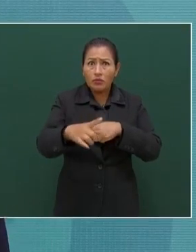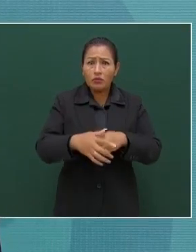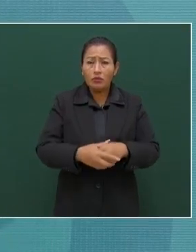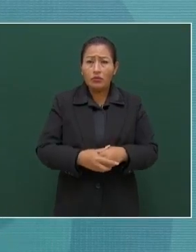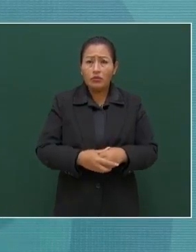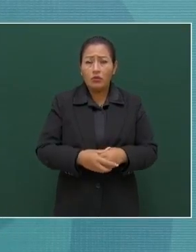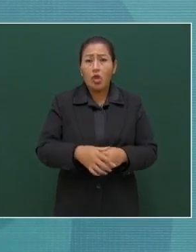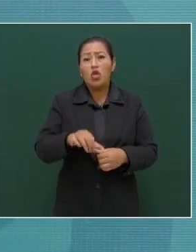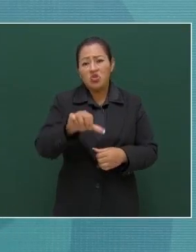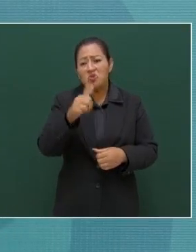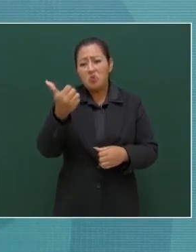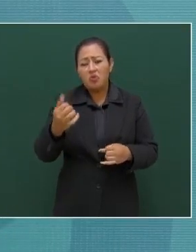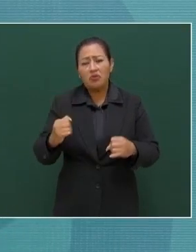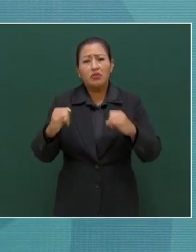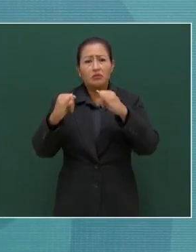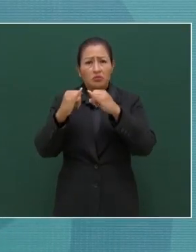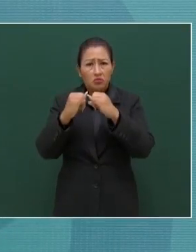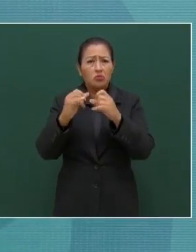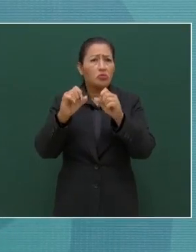como otras,